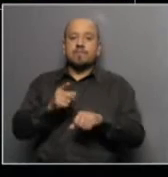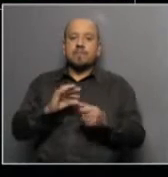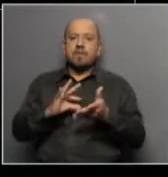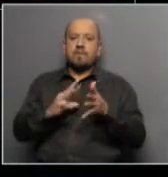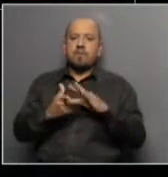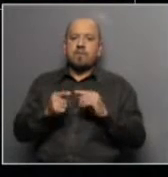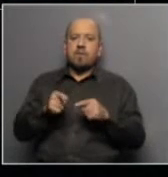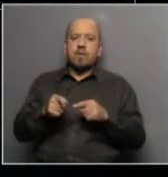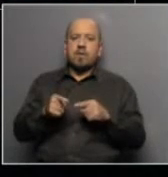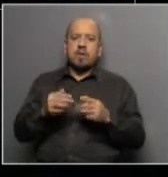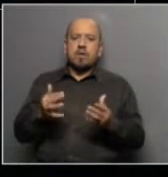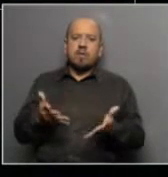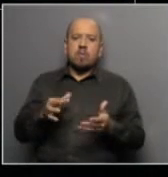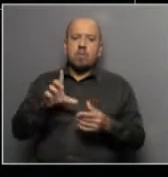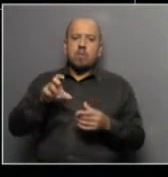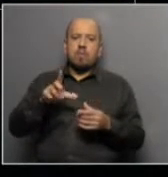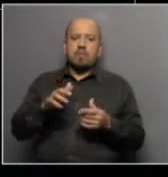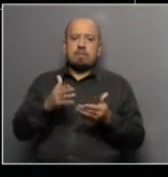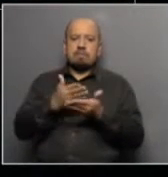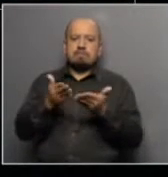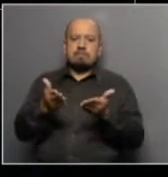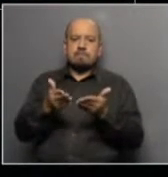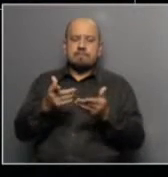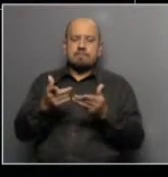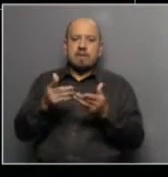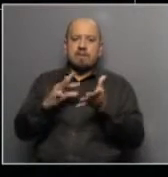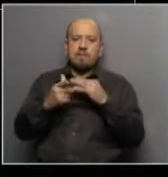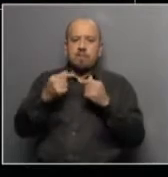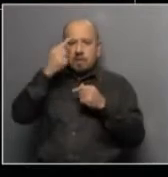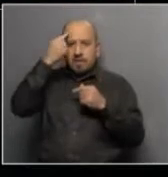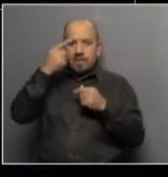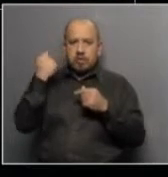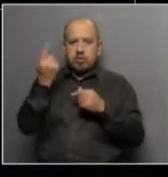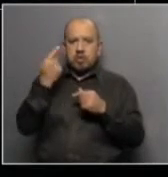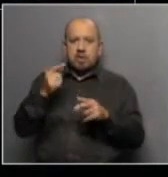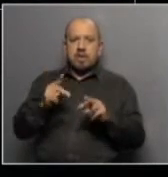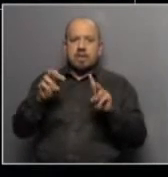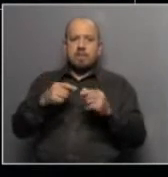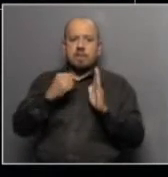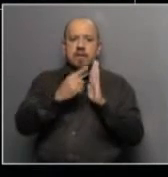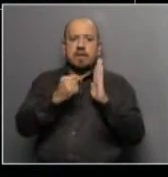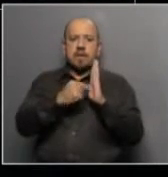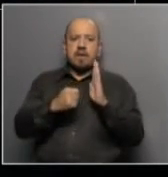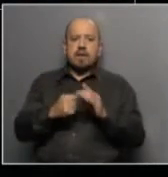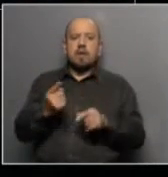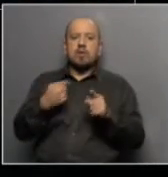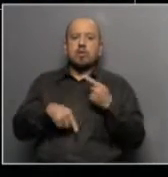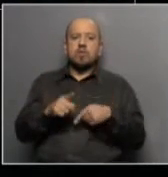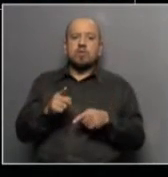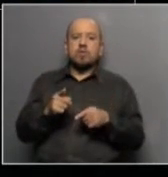mecanismos que, evidentemente, se alejan de las mejores prácticas internacionales en términos de alquileres y, por lo